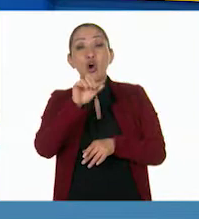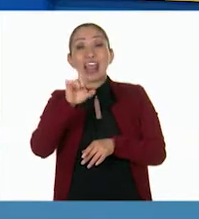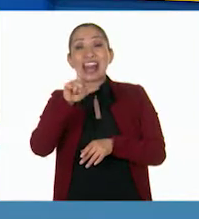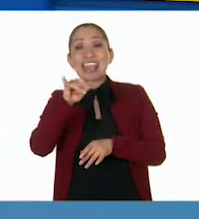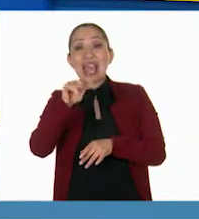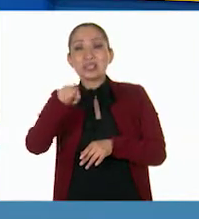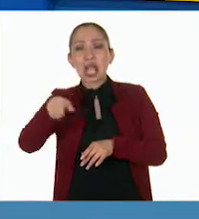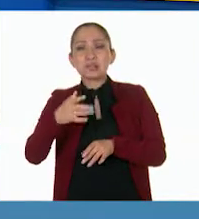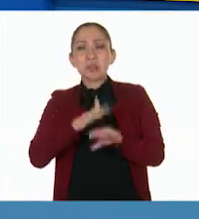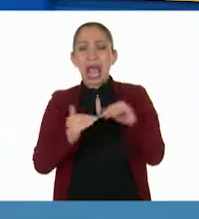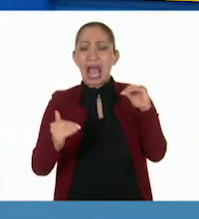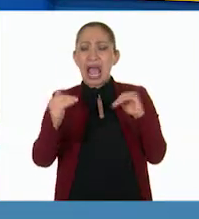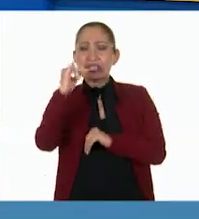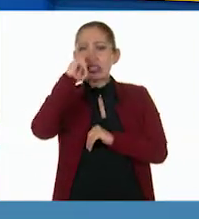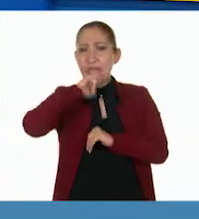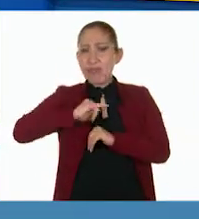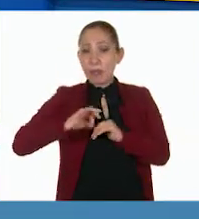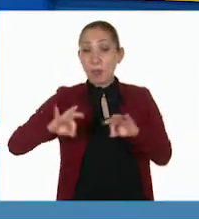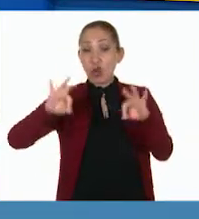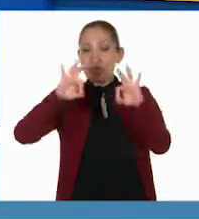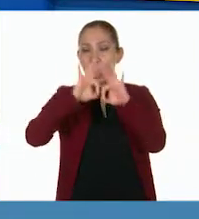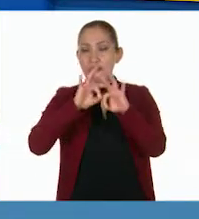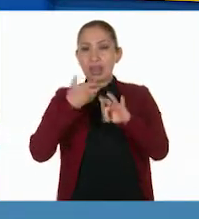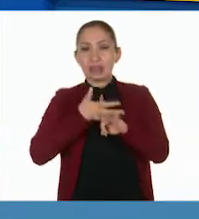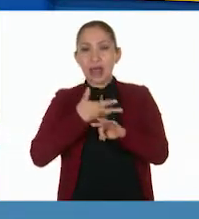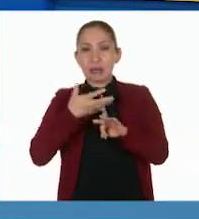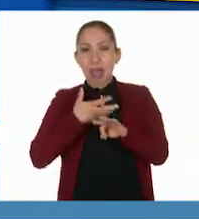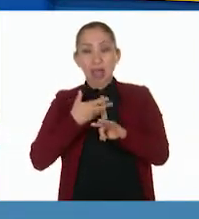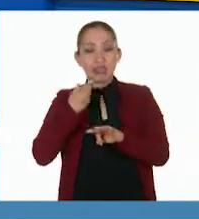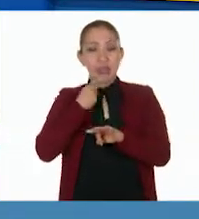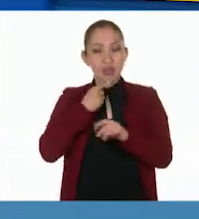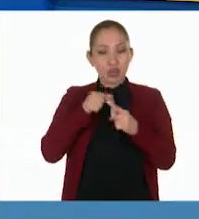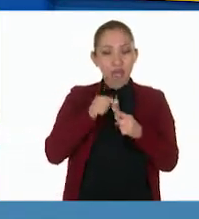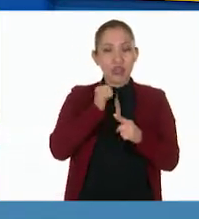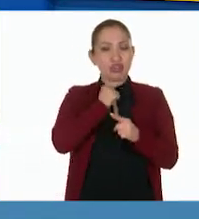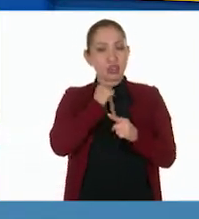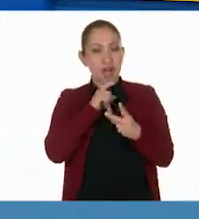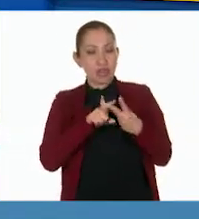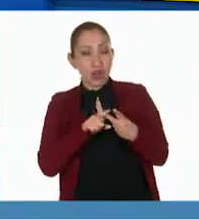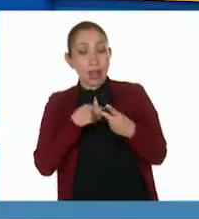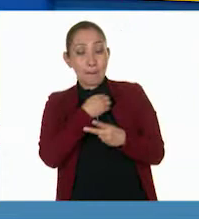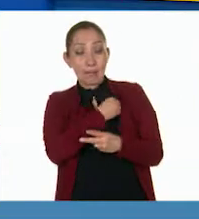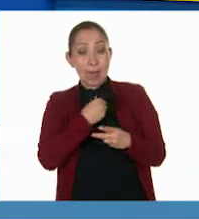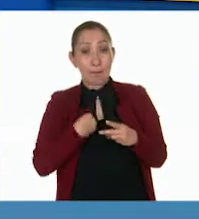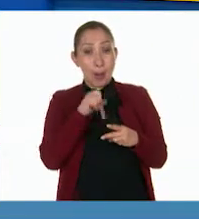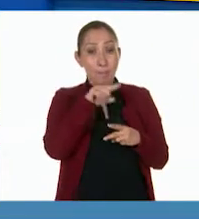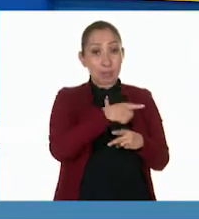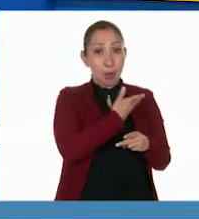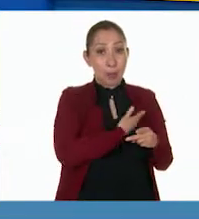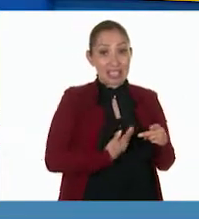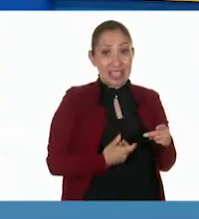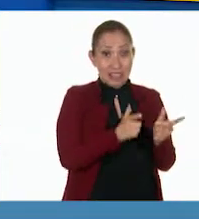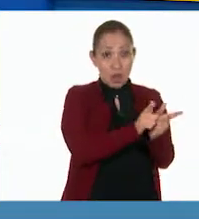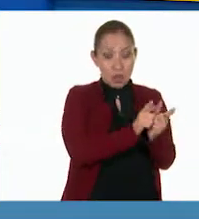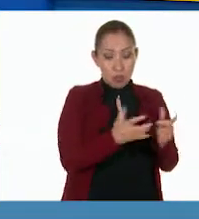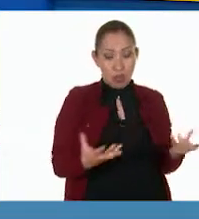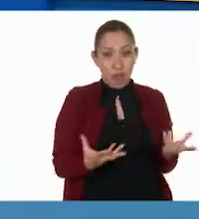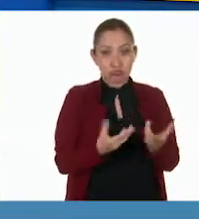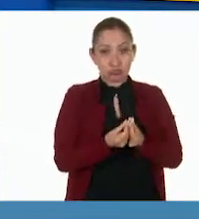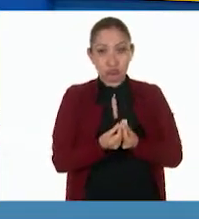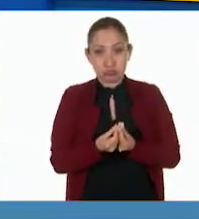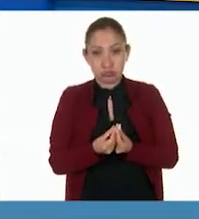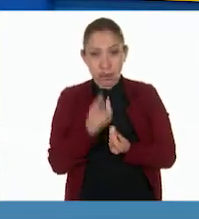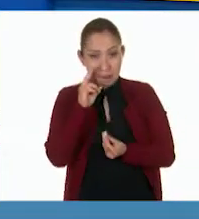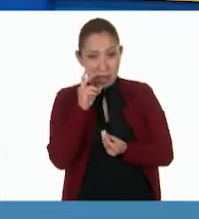del partido, institución que le permitió contar con diputados, senadores y miembros del gabinete presidencial. Hay que